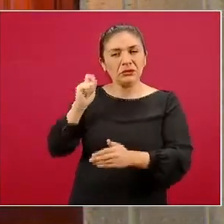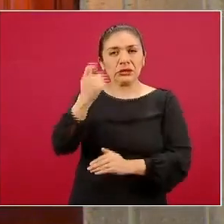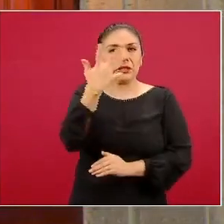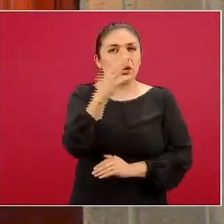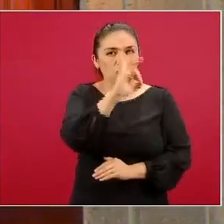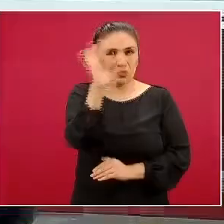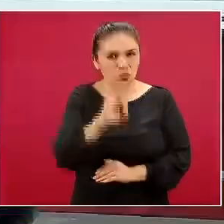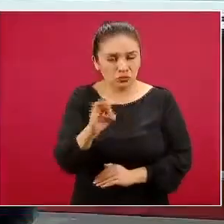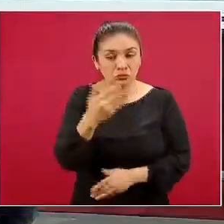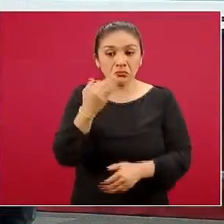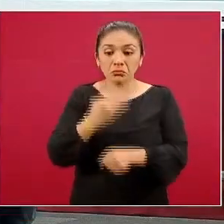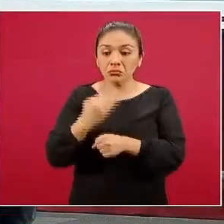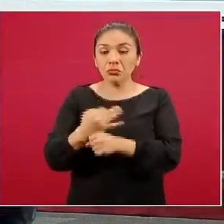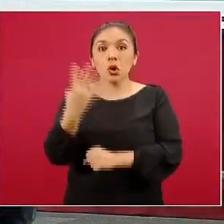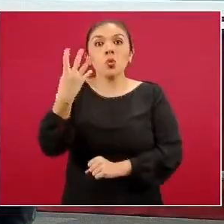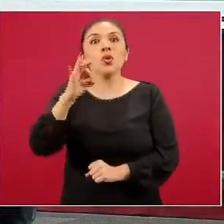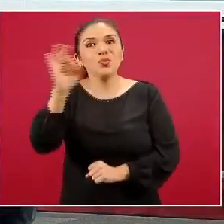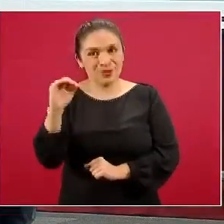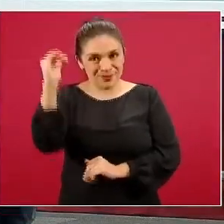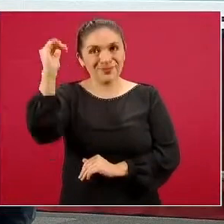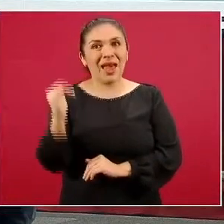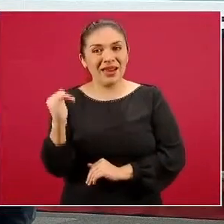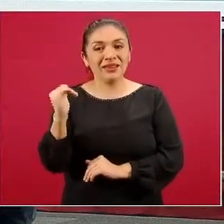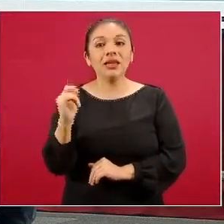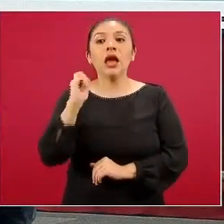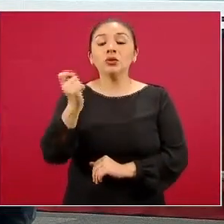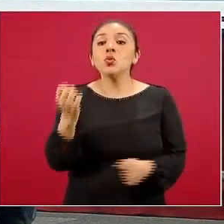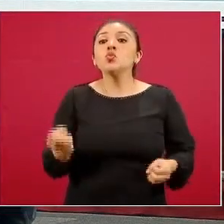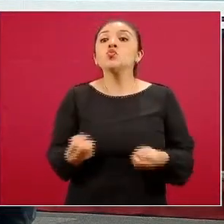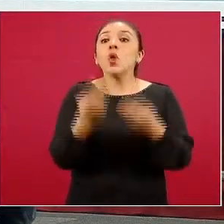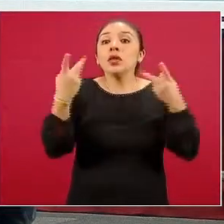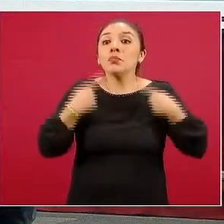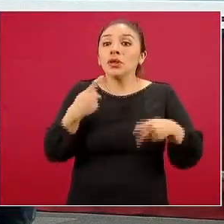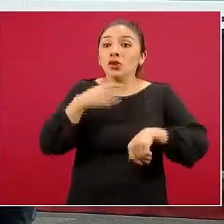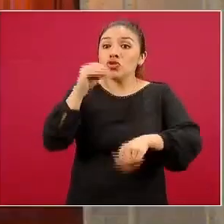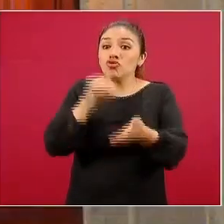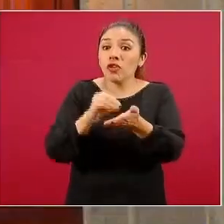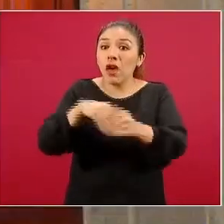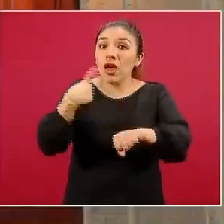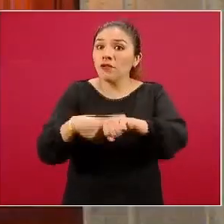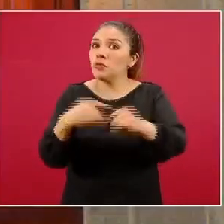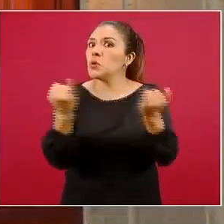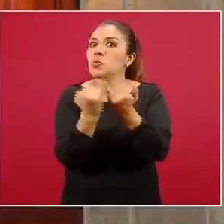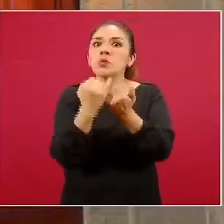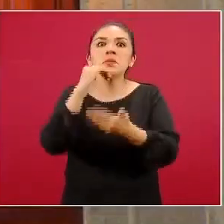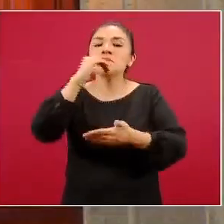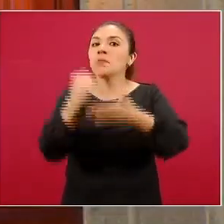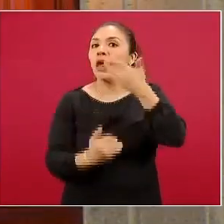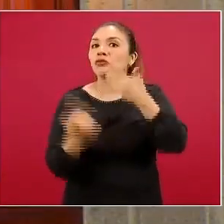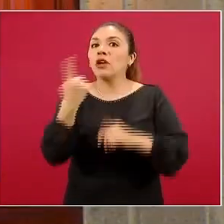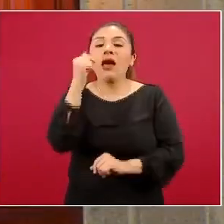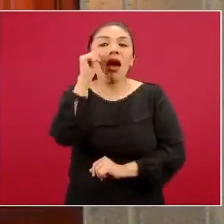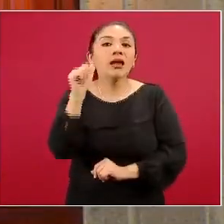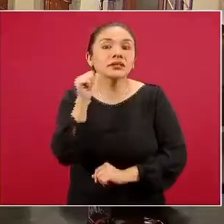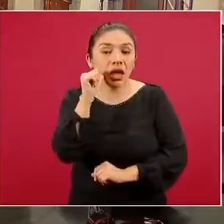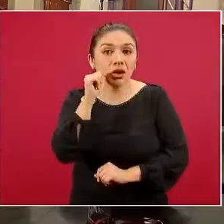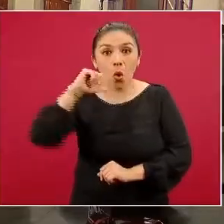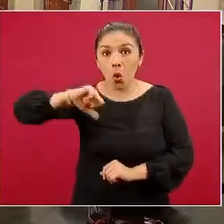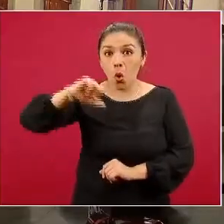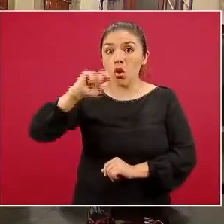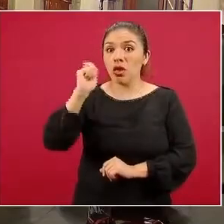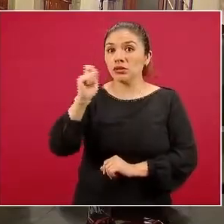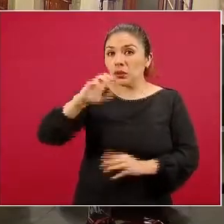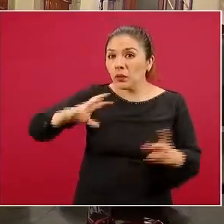fue de 5%, y de hecho el número de casos activos disminuyó también en relación al día de ayer. Hoy son